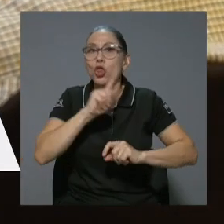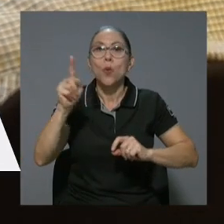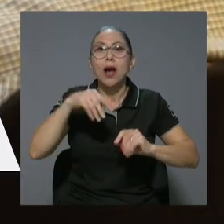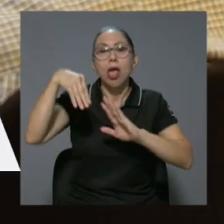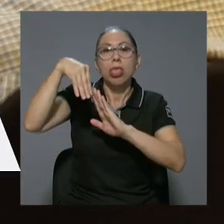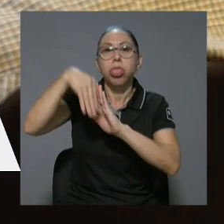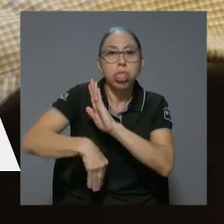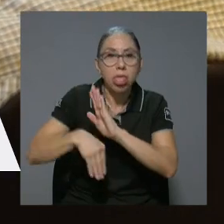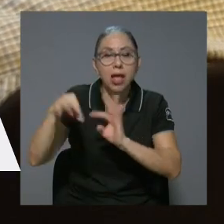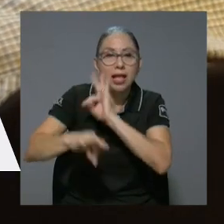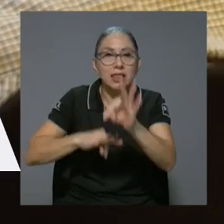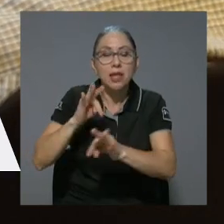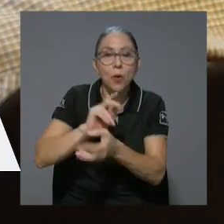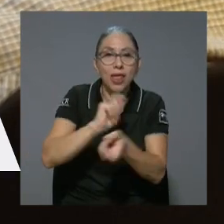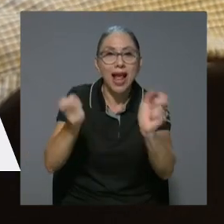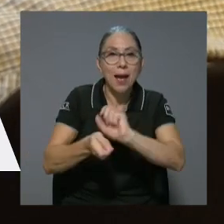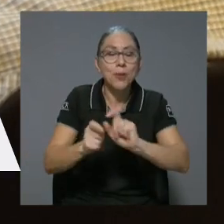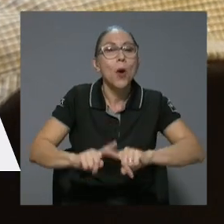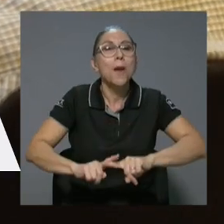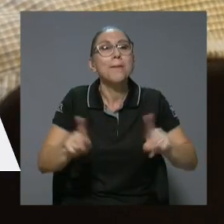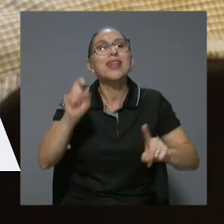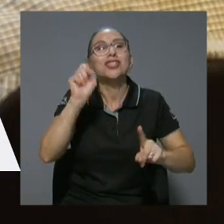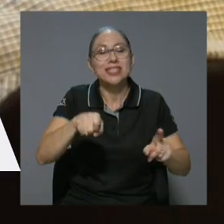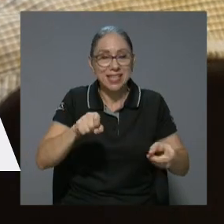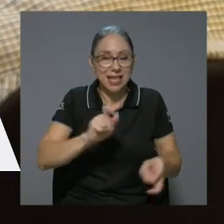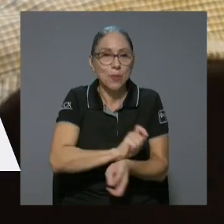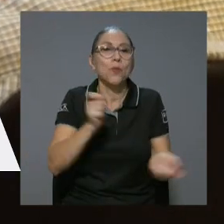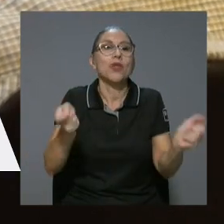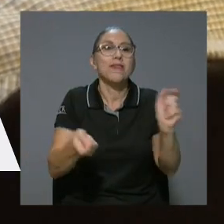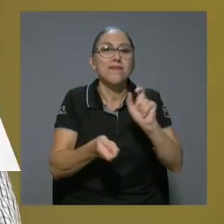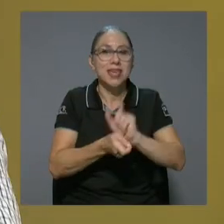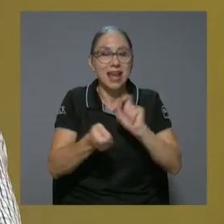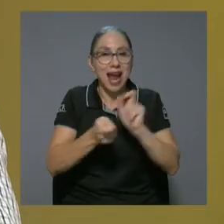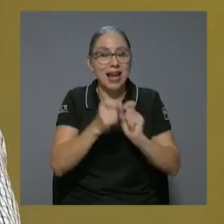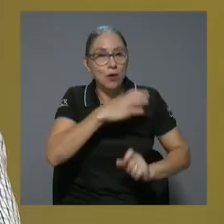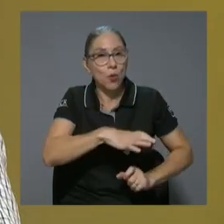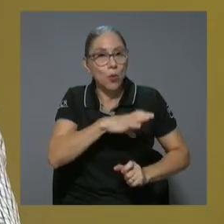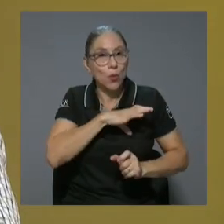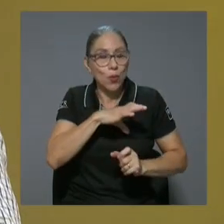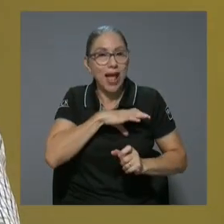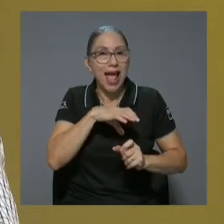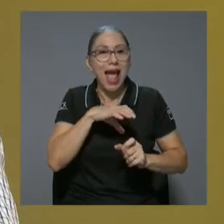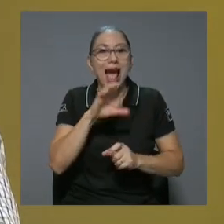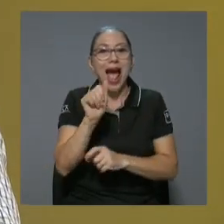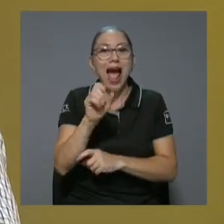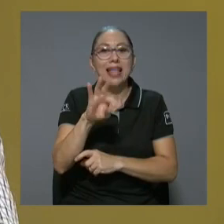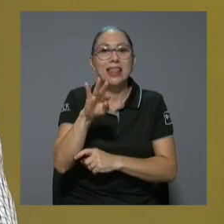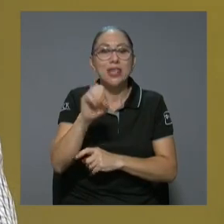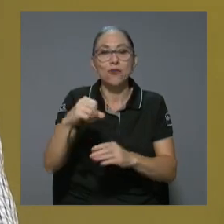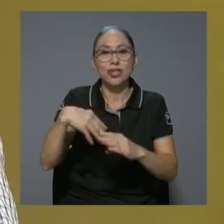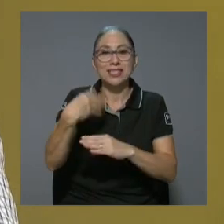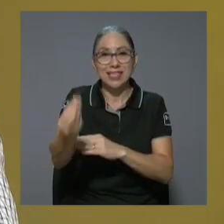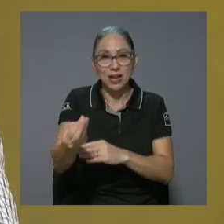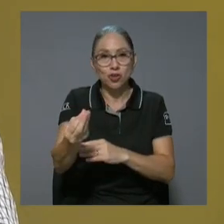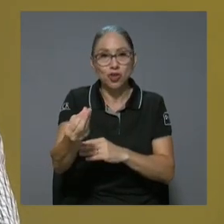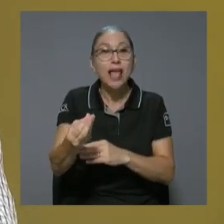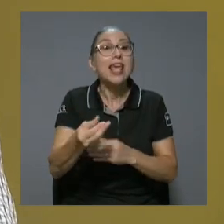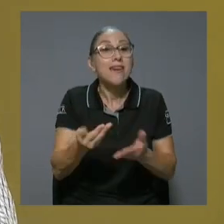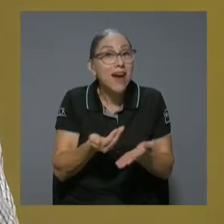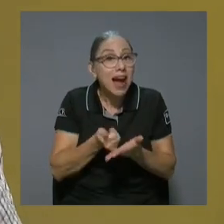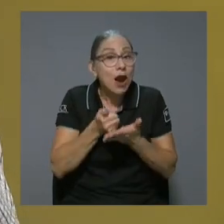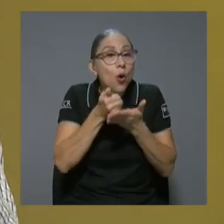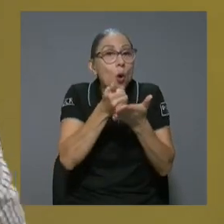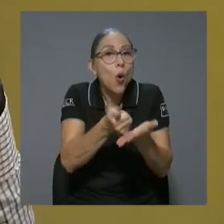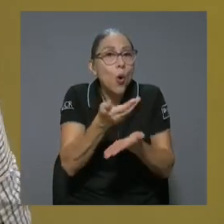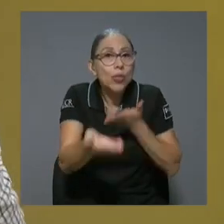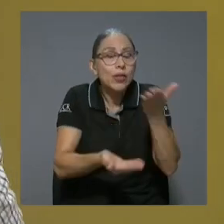sí van a modificar la composición de los activos externos y van a contribuir a esa acumulación de reservas, que no es una mala noticia en el sentido